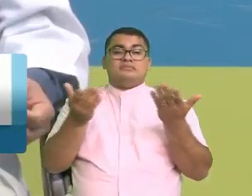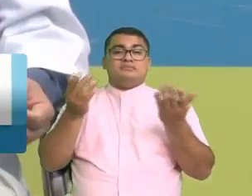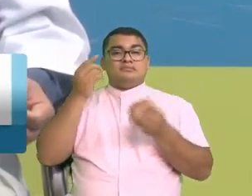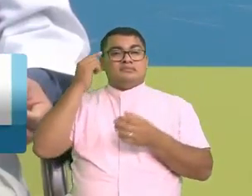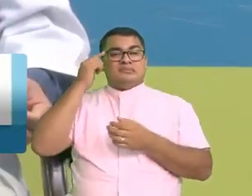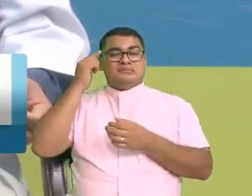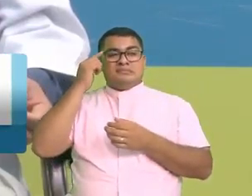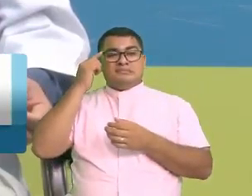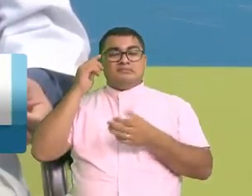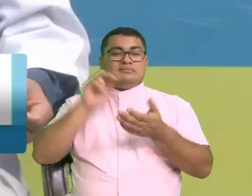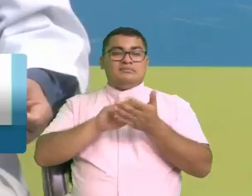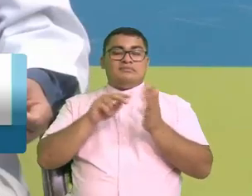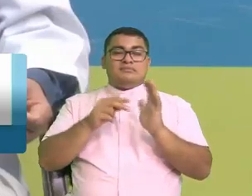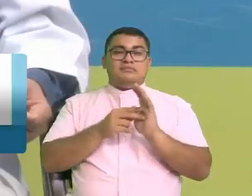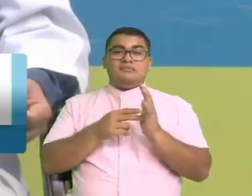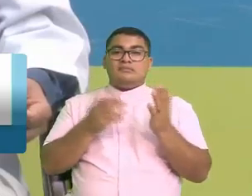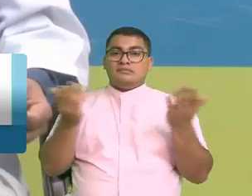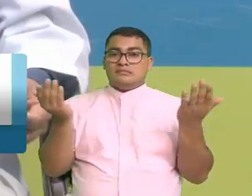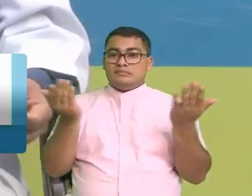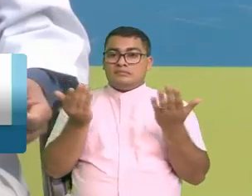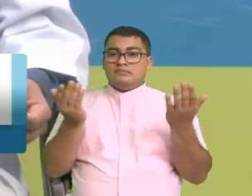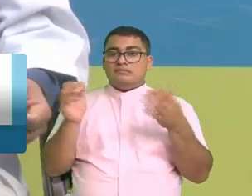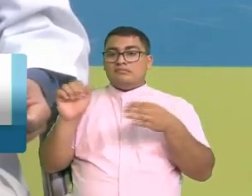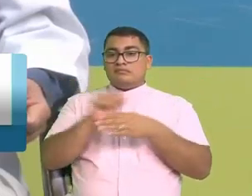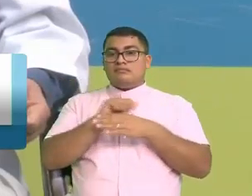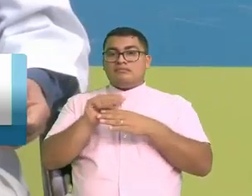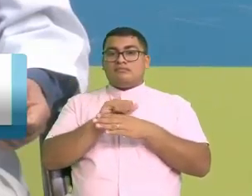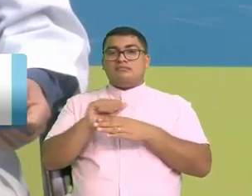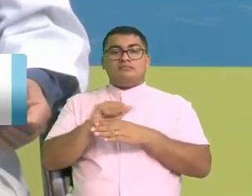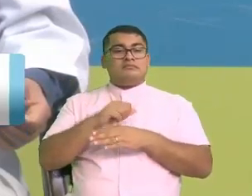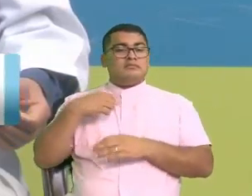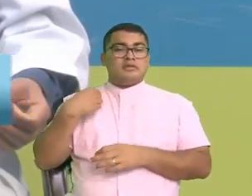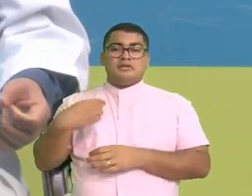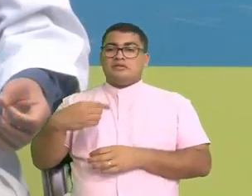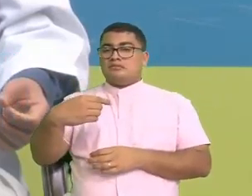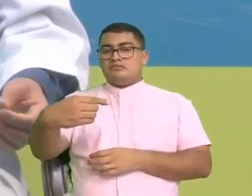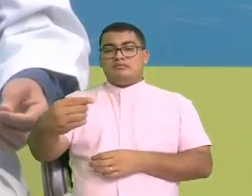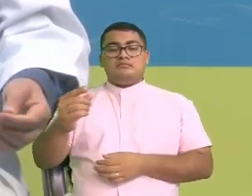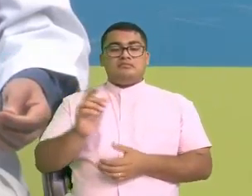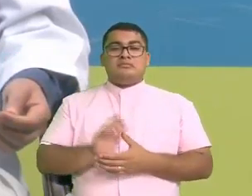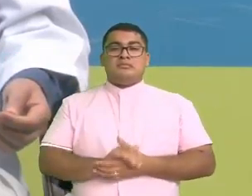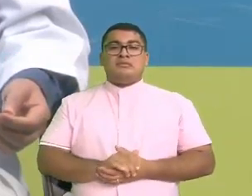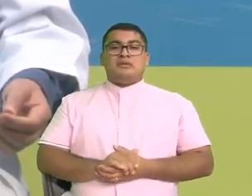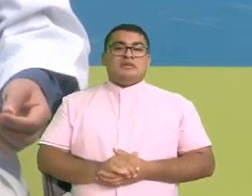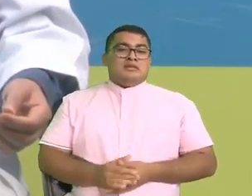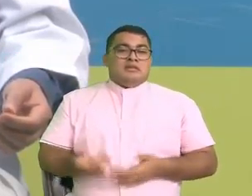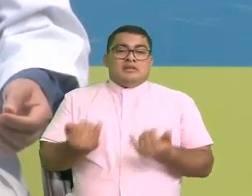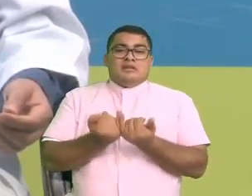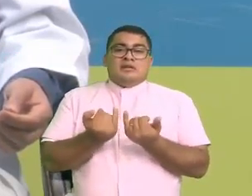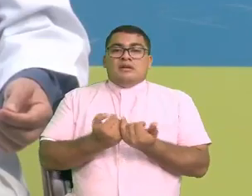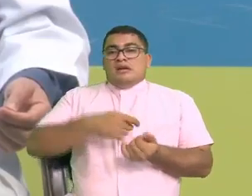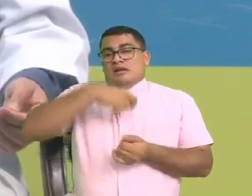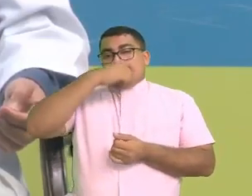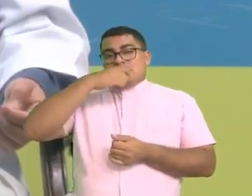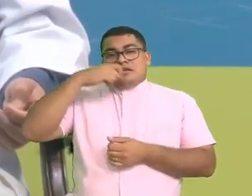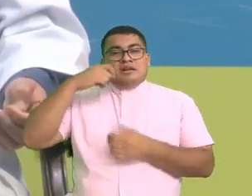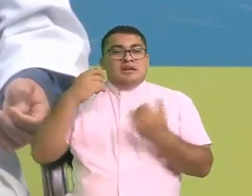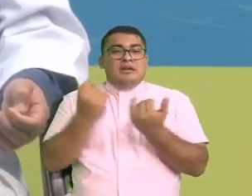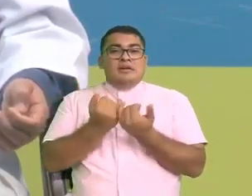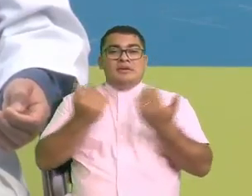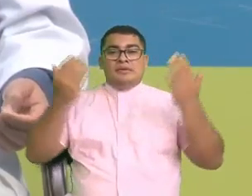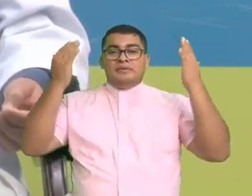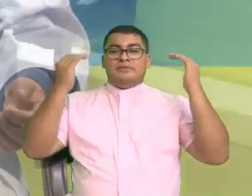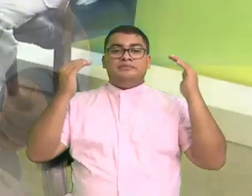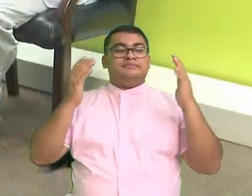que es un método, debe ser una práctica profiláctica. Mm. ¿Ves? como es el cepillado de dientes. Sí, todos los